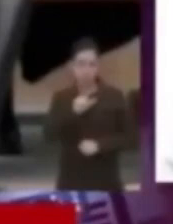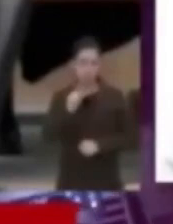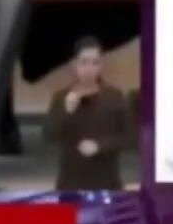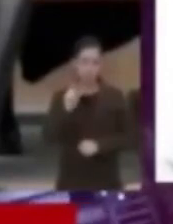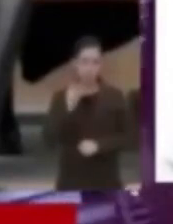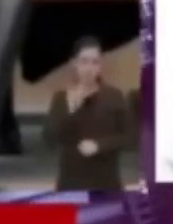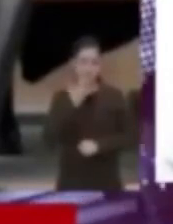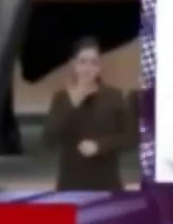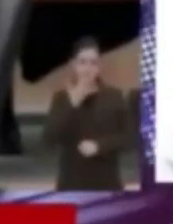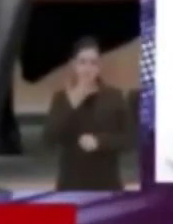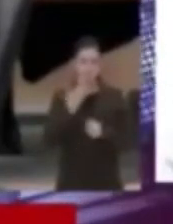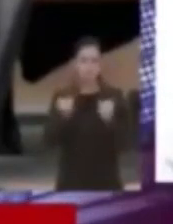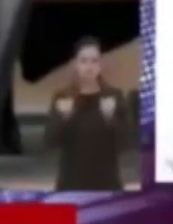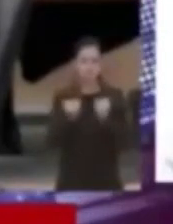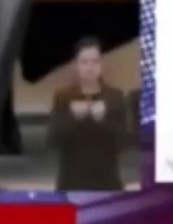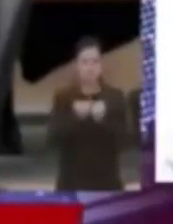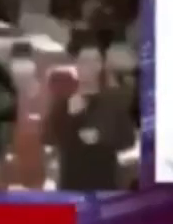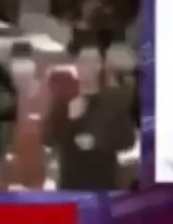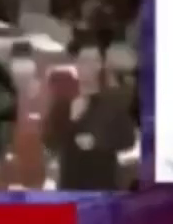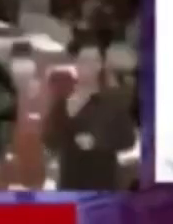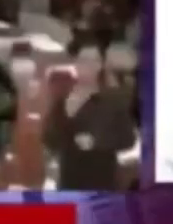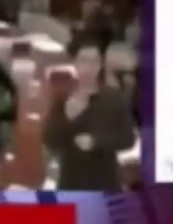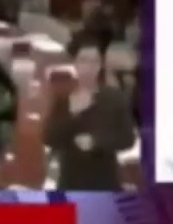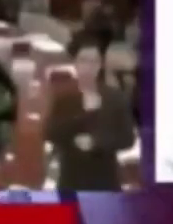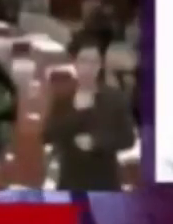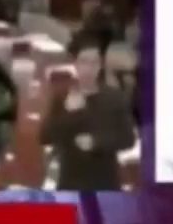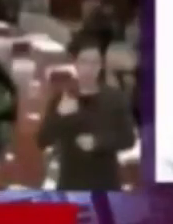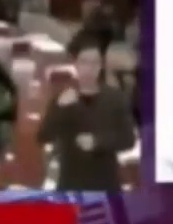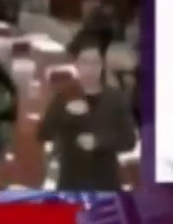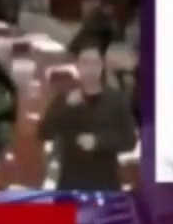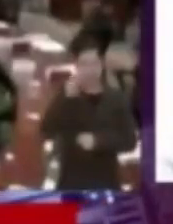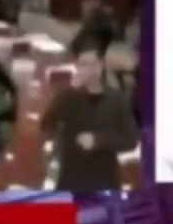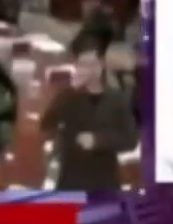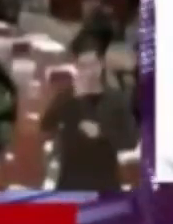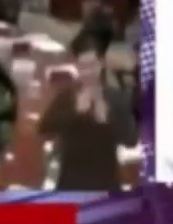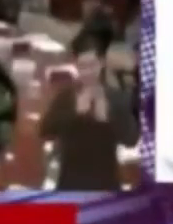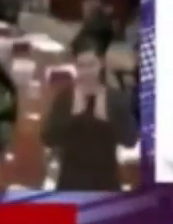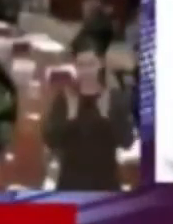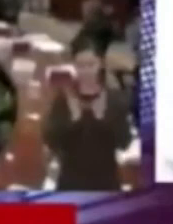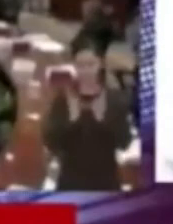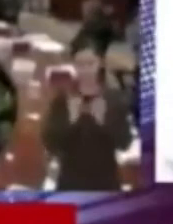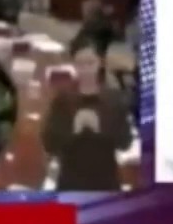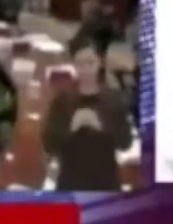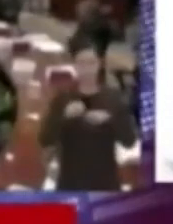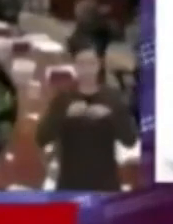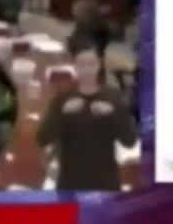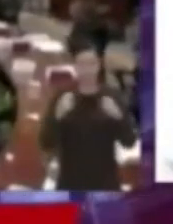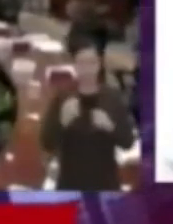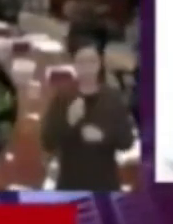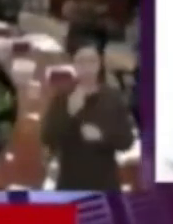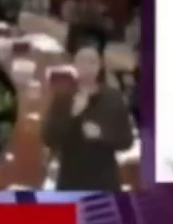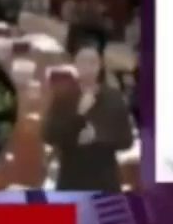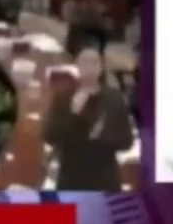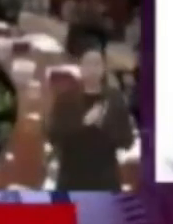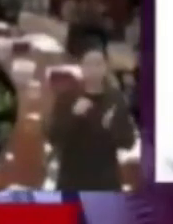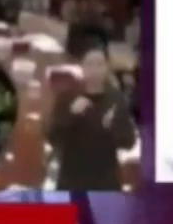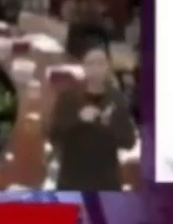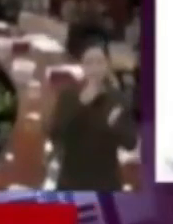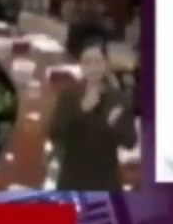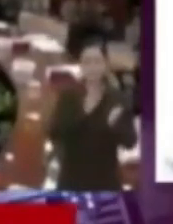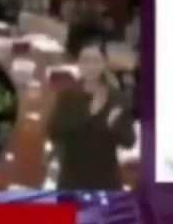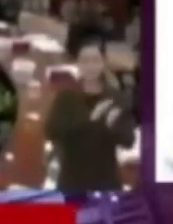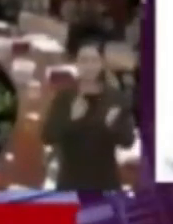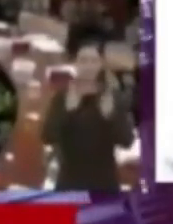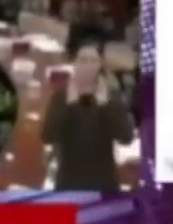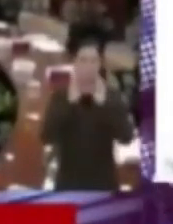electoral. Entonces, son elementos públicos que para mí además